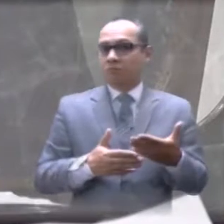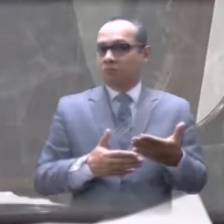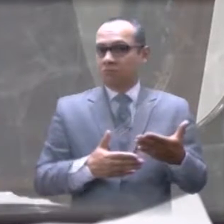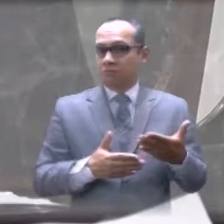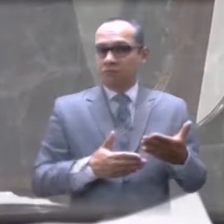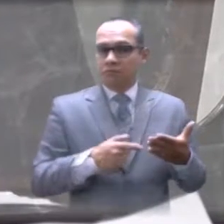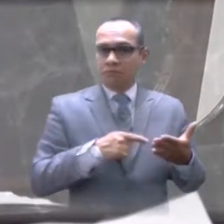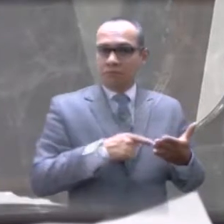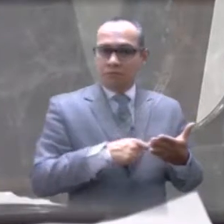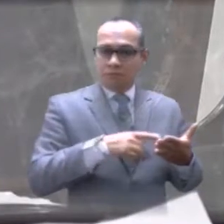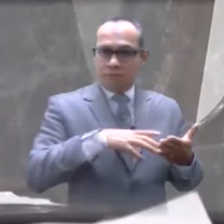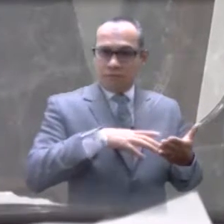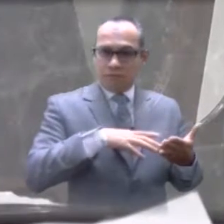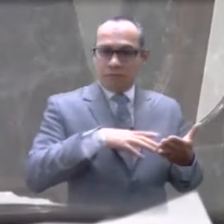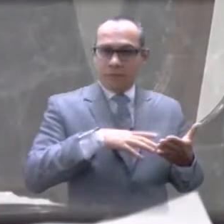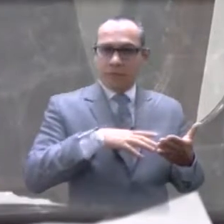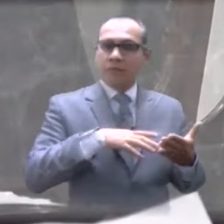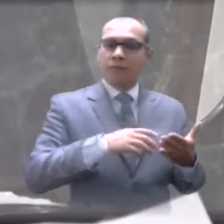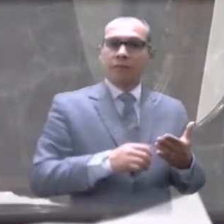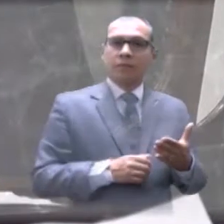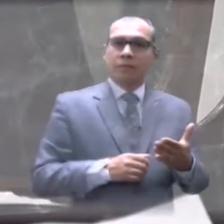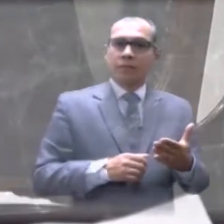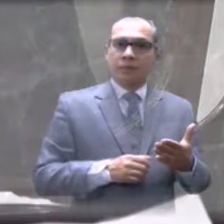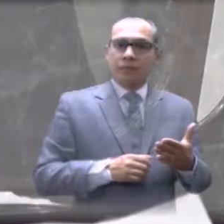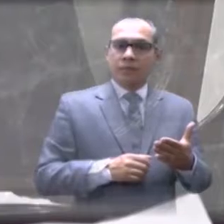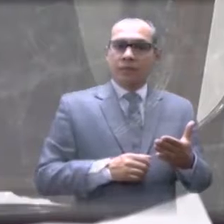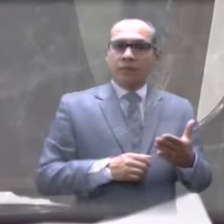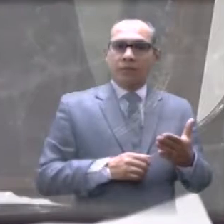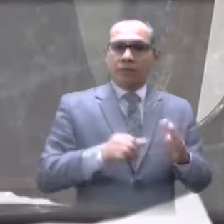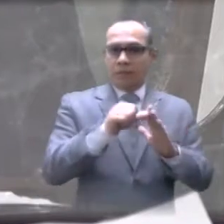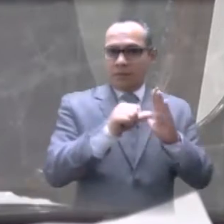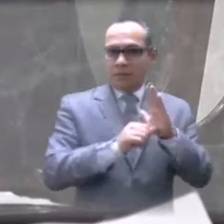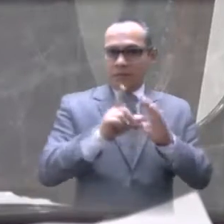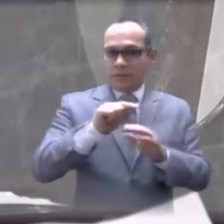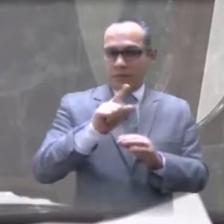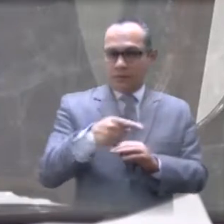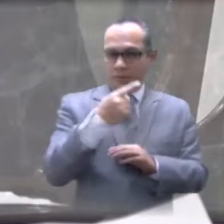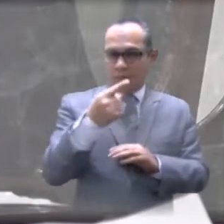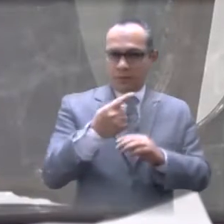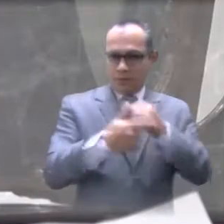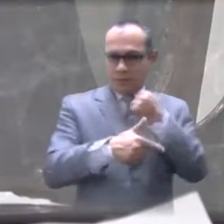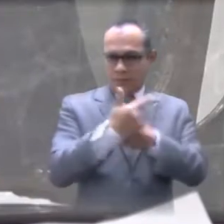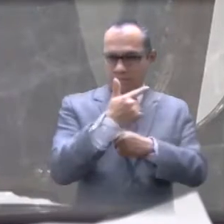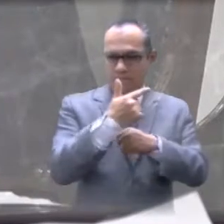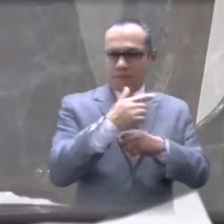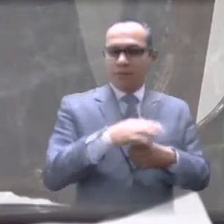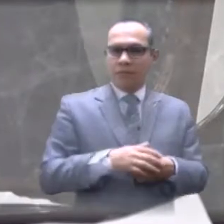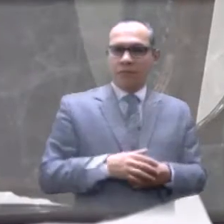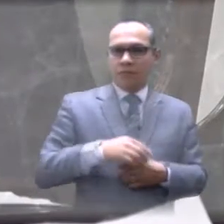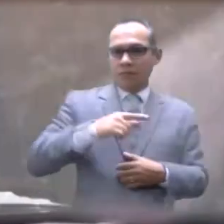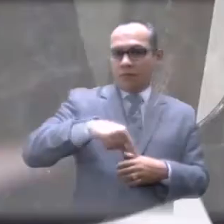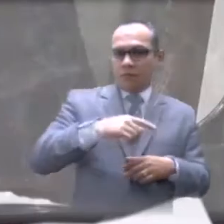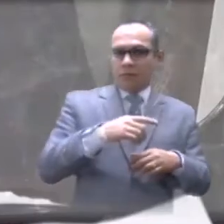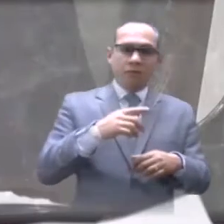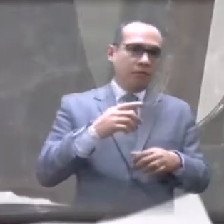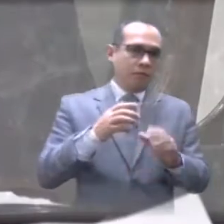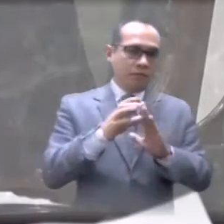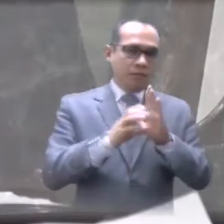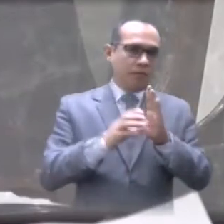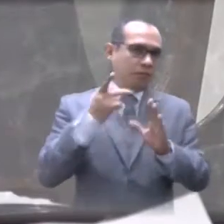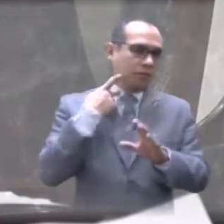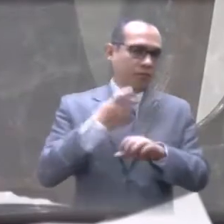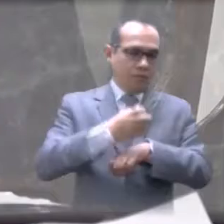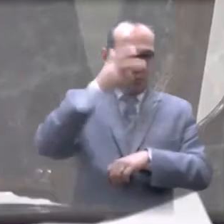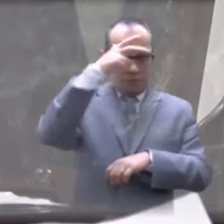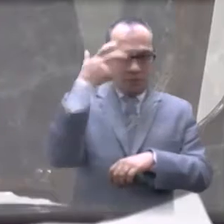la fracción decimosegunda del artículo 71 de la Constitución Política del Estado de Hidalgo y el